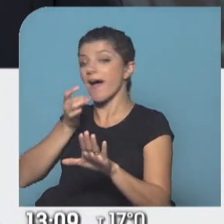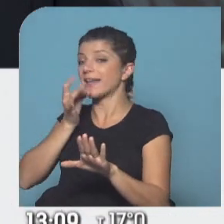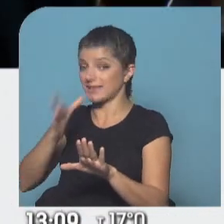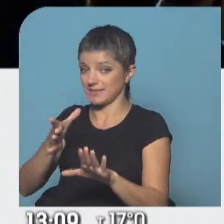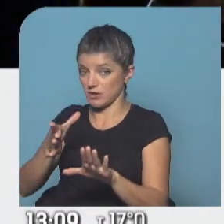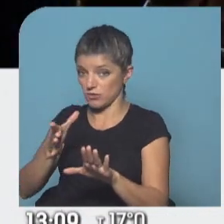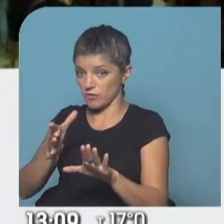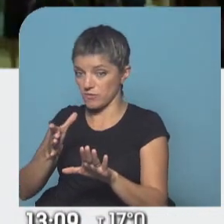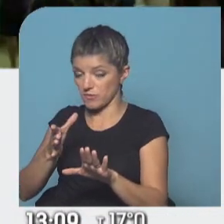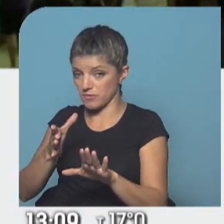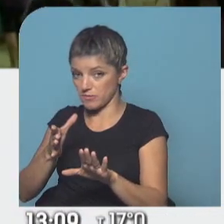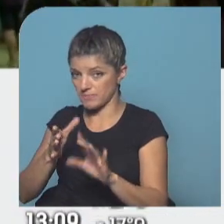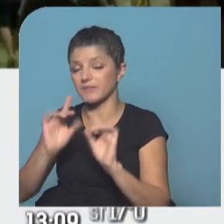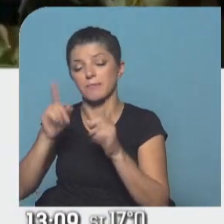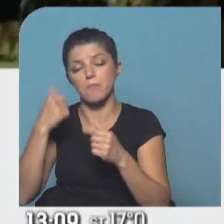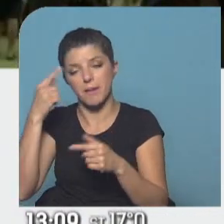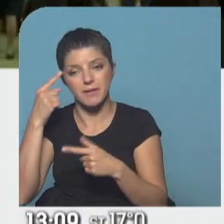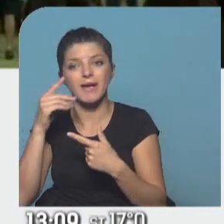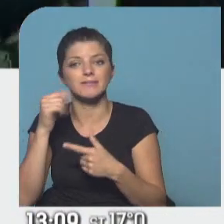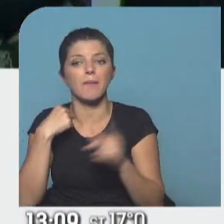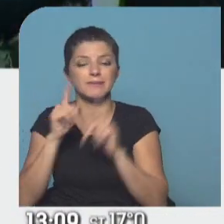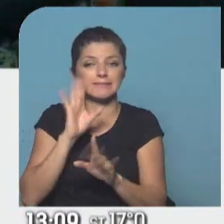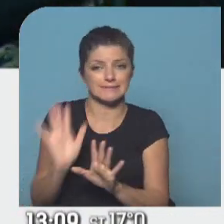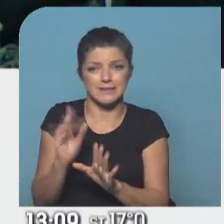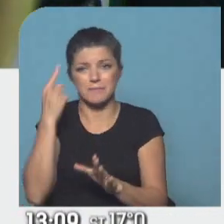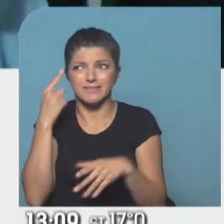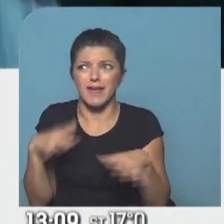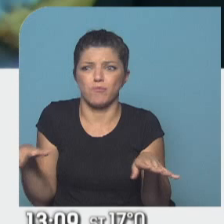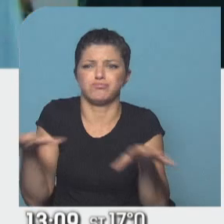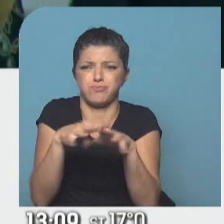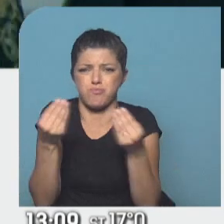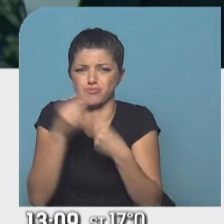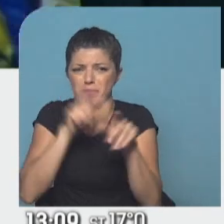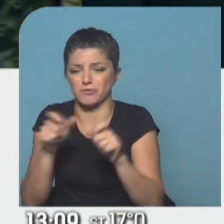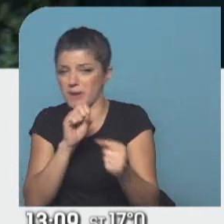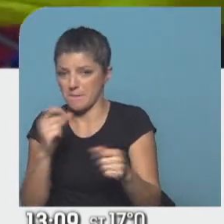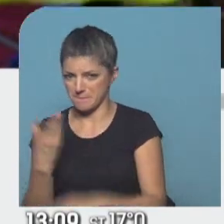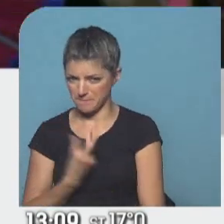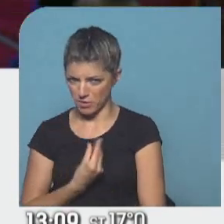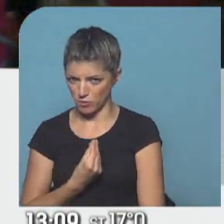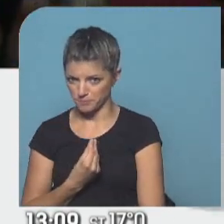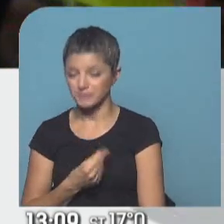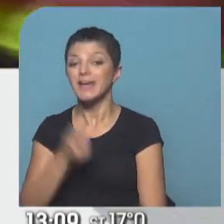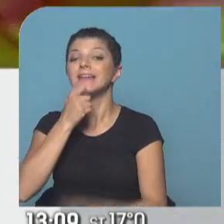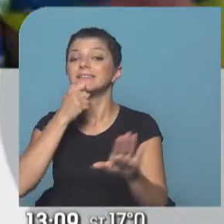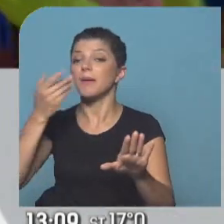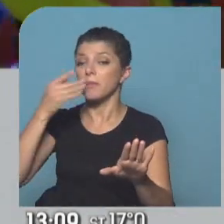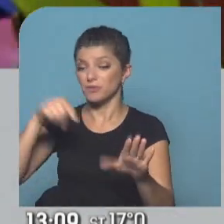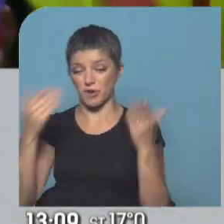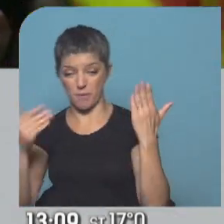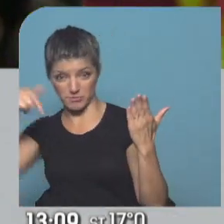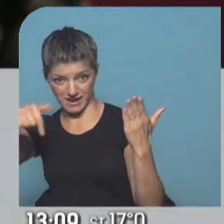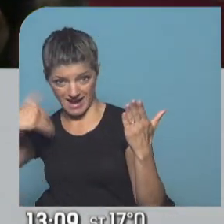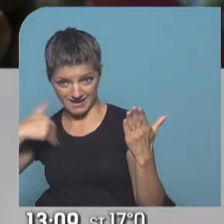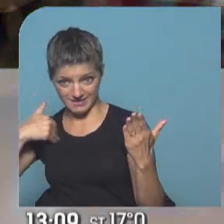asusta juntarse. Si lo ponemos en números argentinos, estás hablando de 5.500.000 personas que salieron